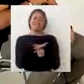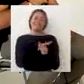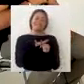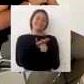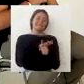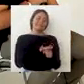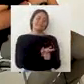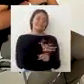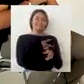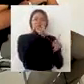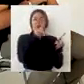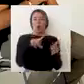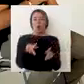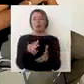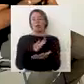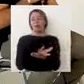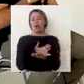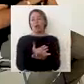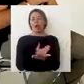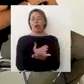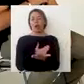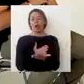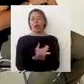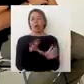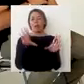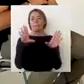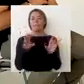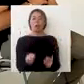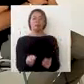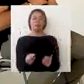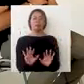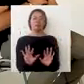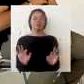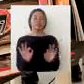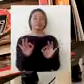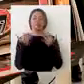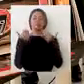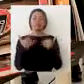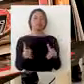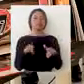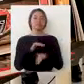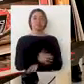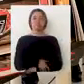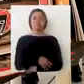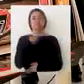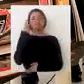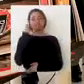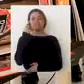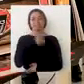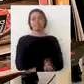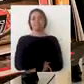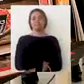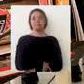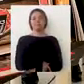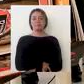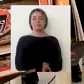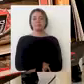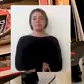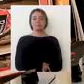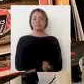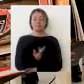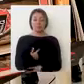circunstancias de cada persona, pues se fue como debilitando este juego en Pereira. Pero este